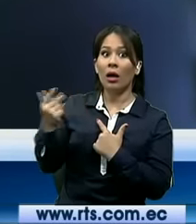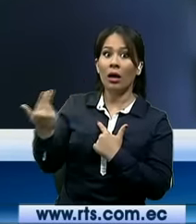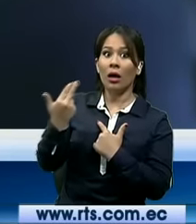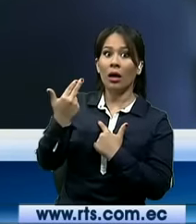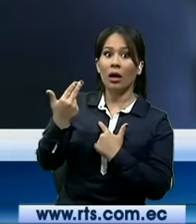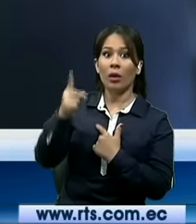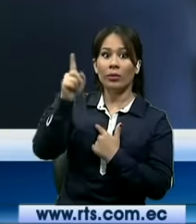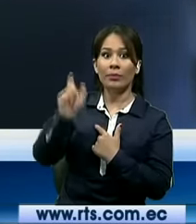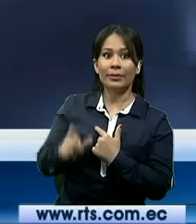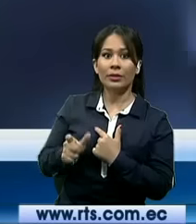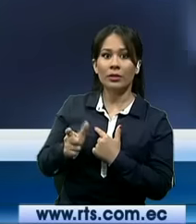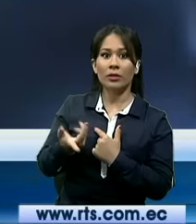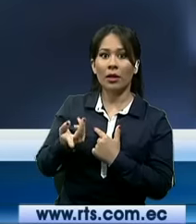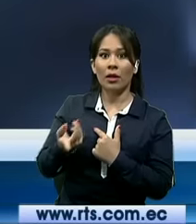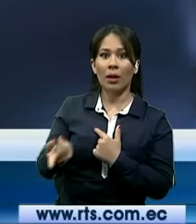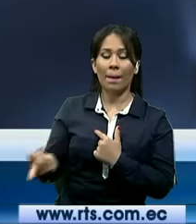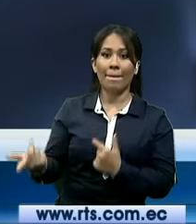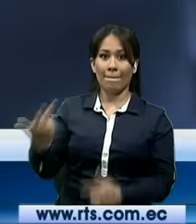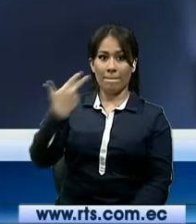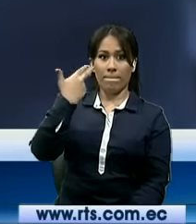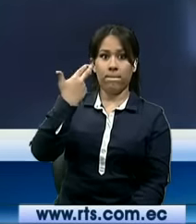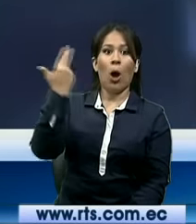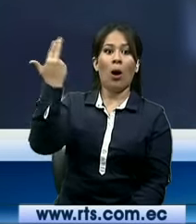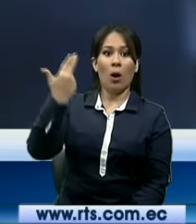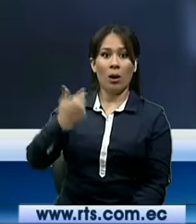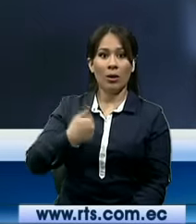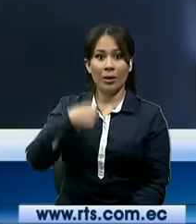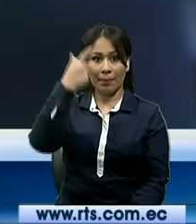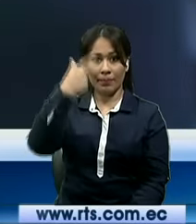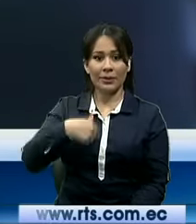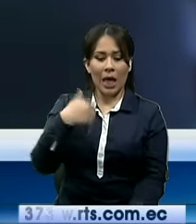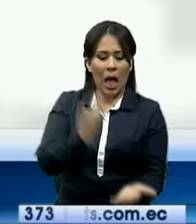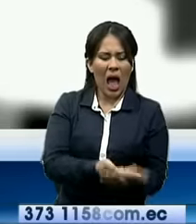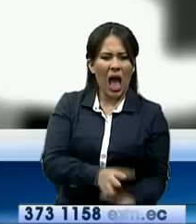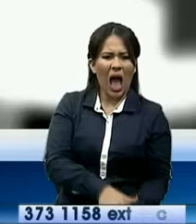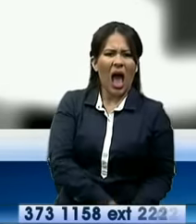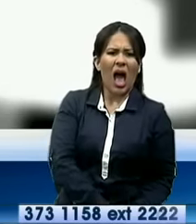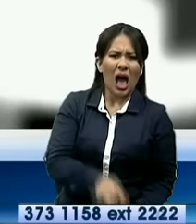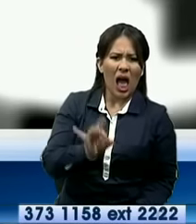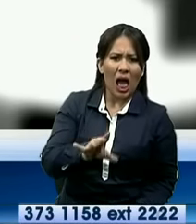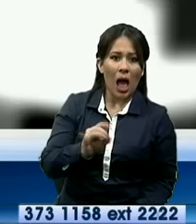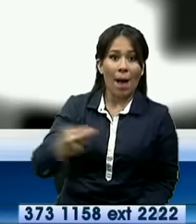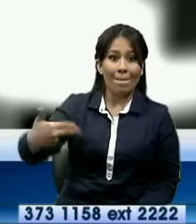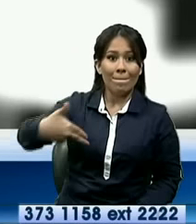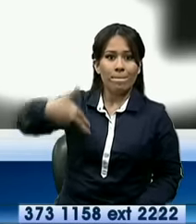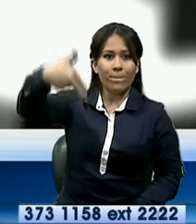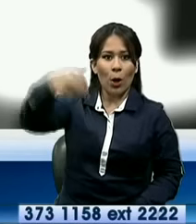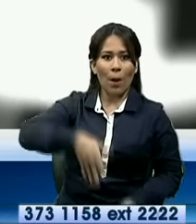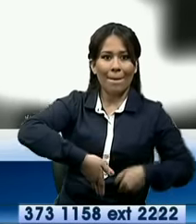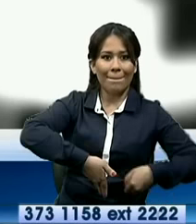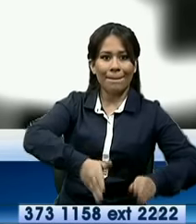uno de ellos no dudó en tirar del gatillo y el hombre cae herido en la pierna.